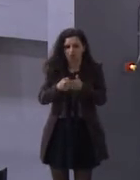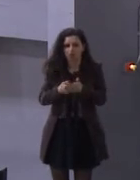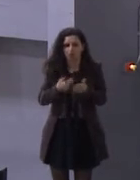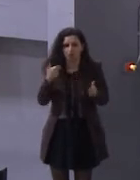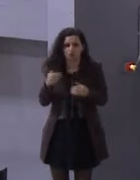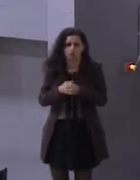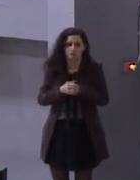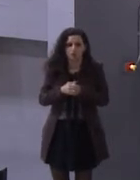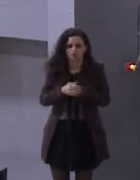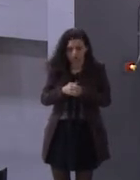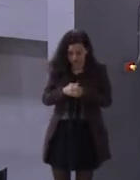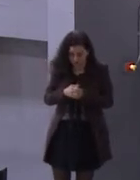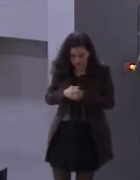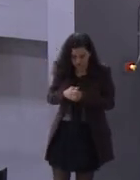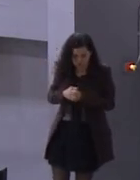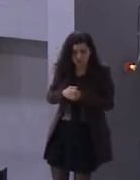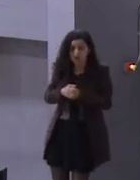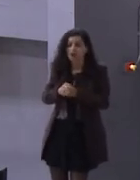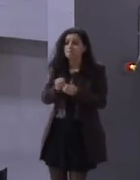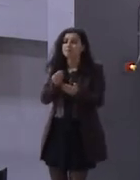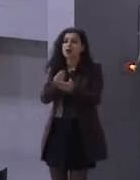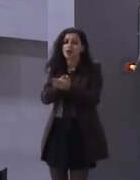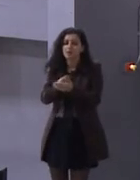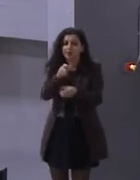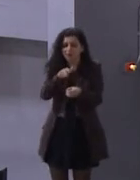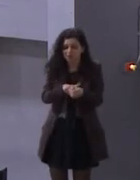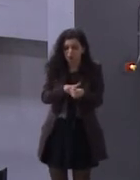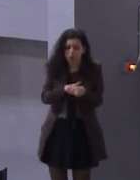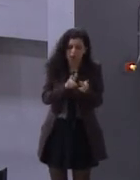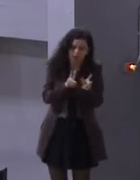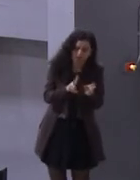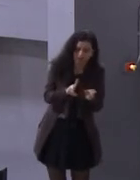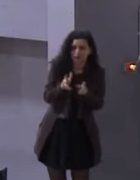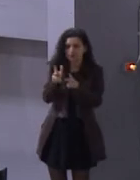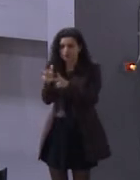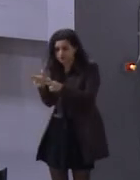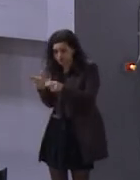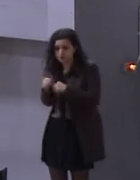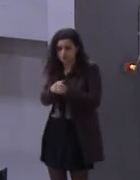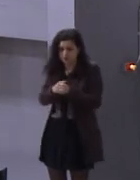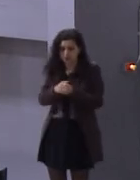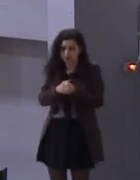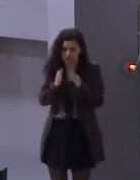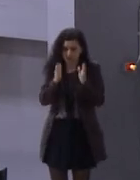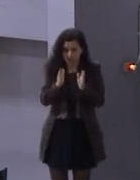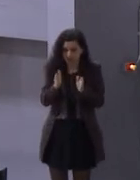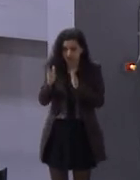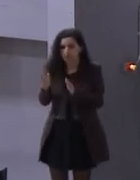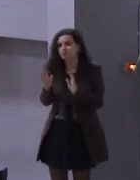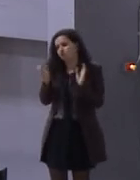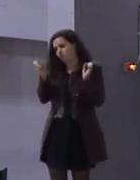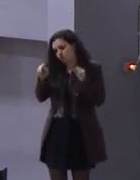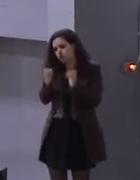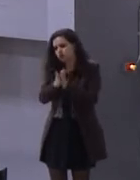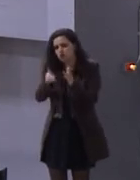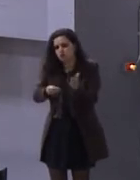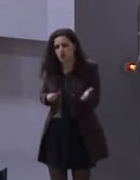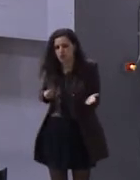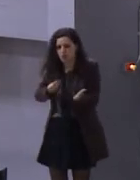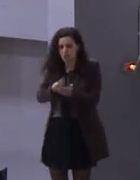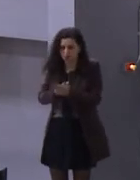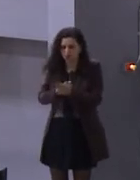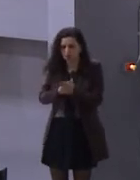cancelaciones. Fraccionamiento de matrícula, que fue la otra garantía también que se dio para que los estudiantes pudieran pagar